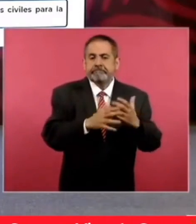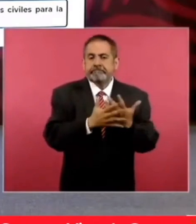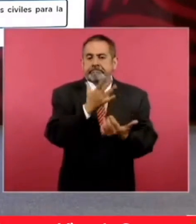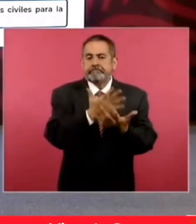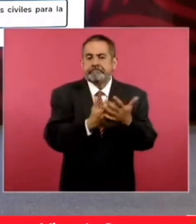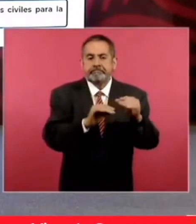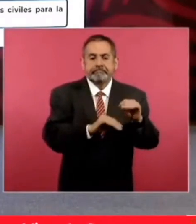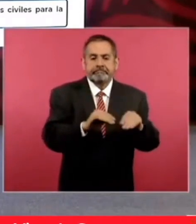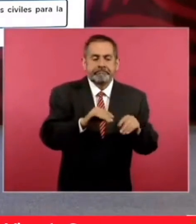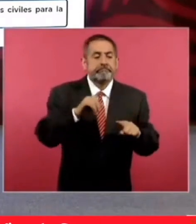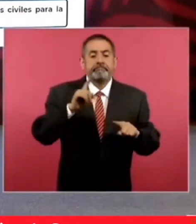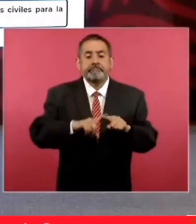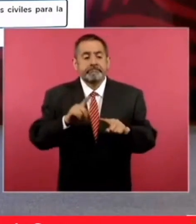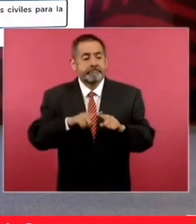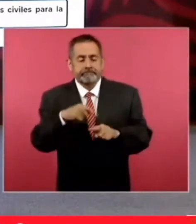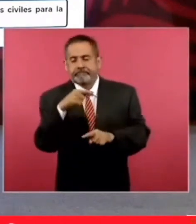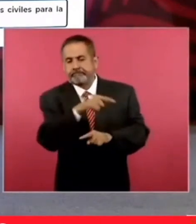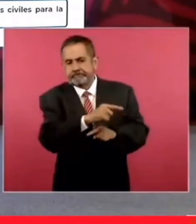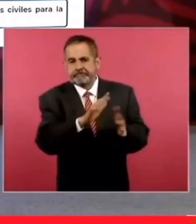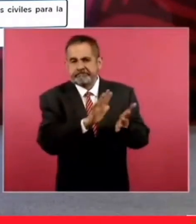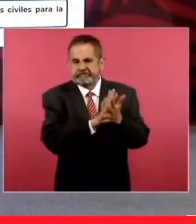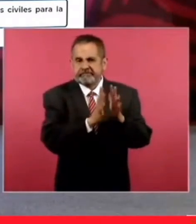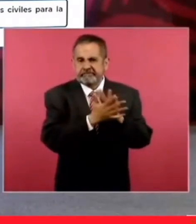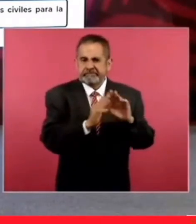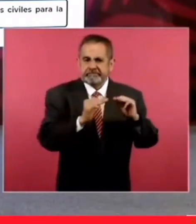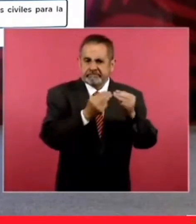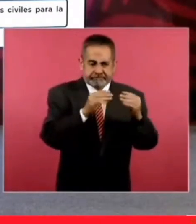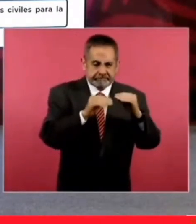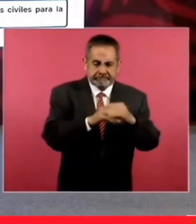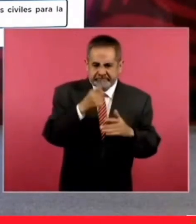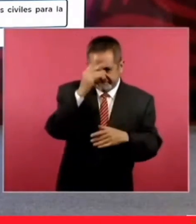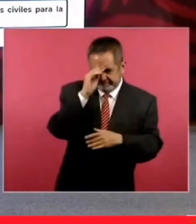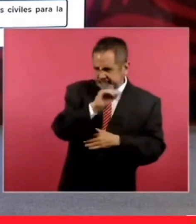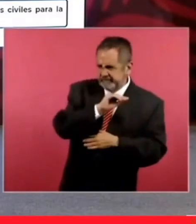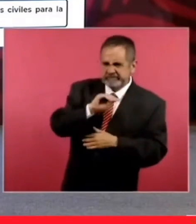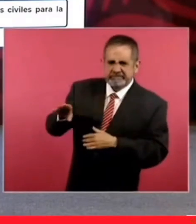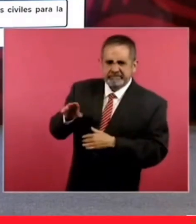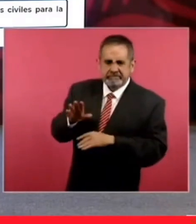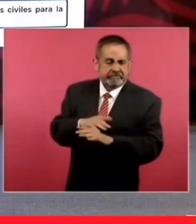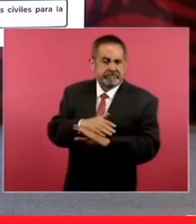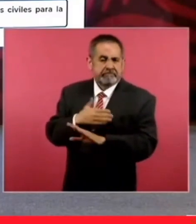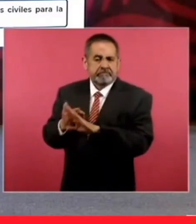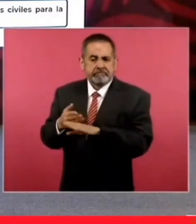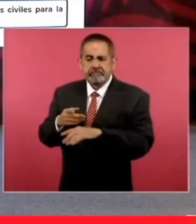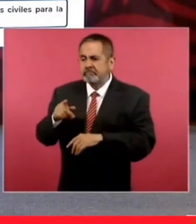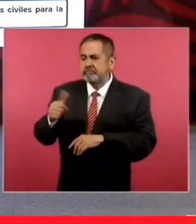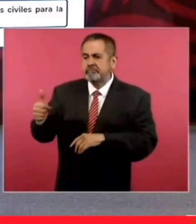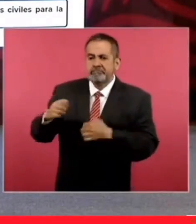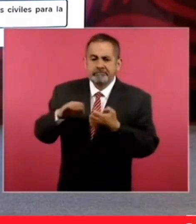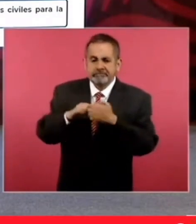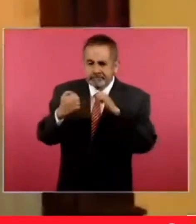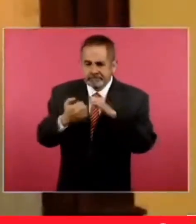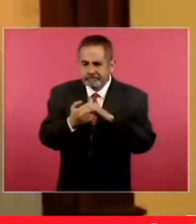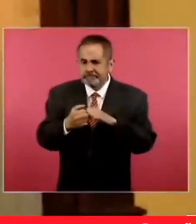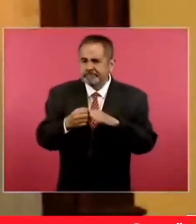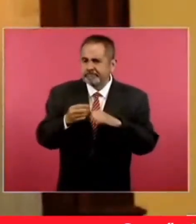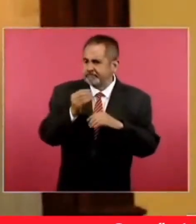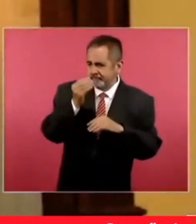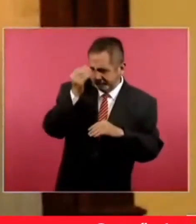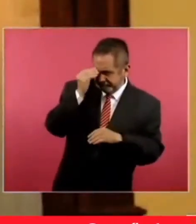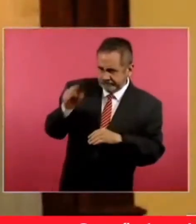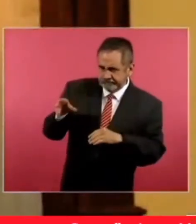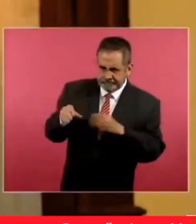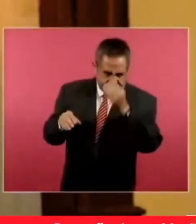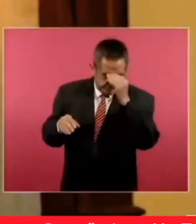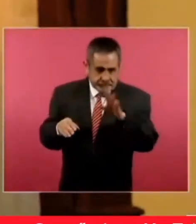se utilizan por parte de la delincuencia organizada para agredir a grupos antagónicos principalmente para delimitar